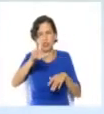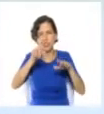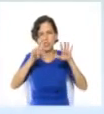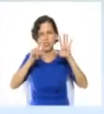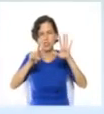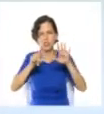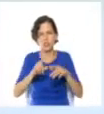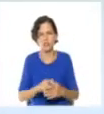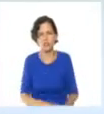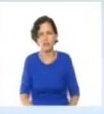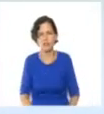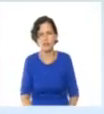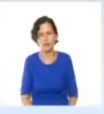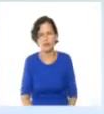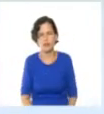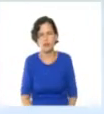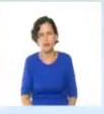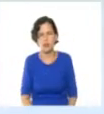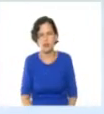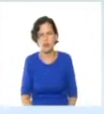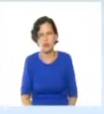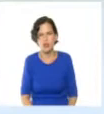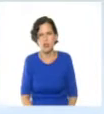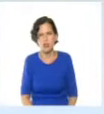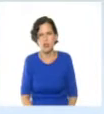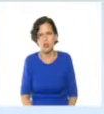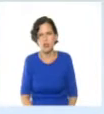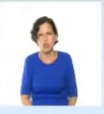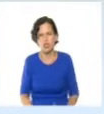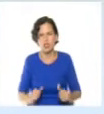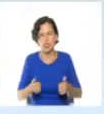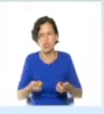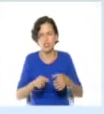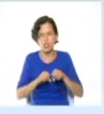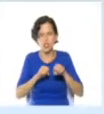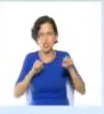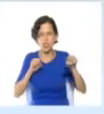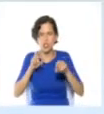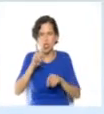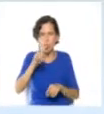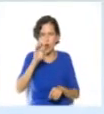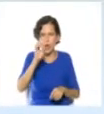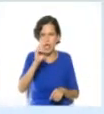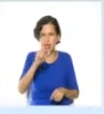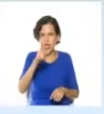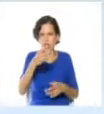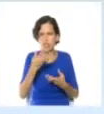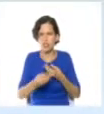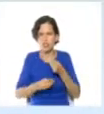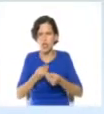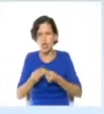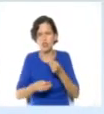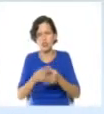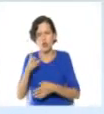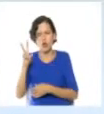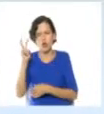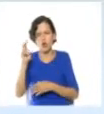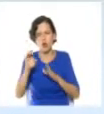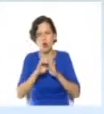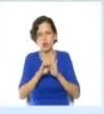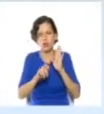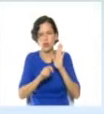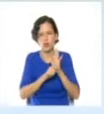1936, la primera parte del siglo XX, y aquí se promulga una nueva constitución.